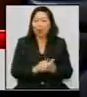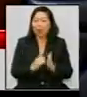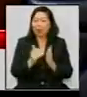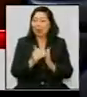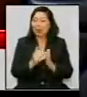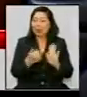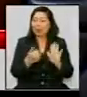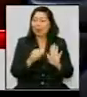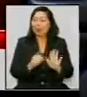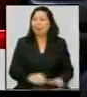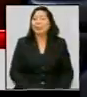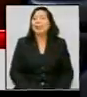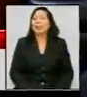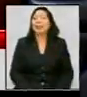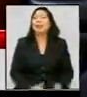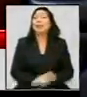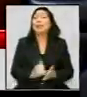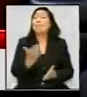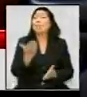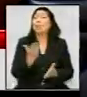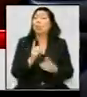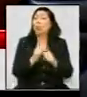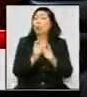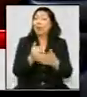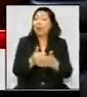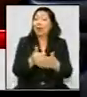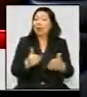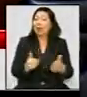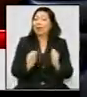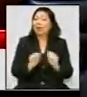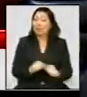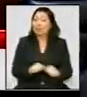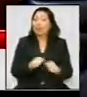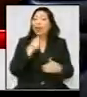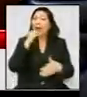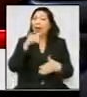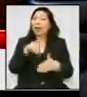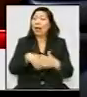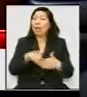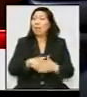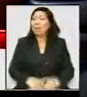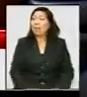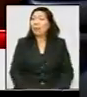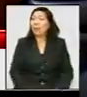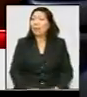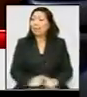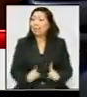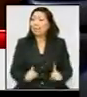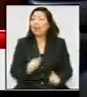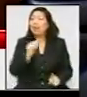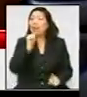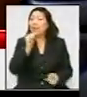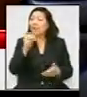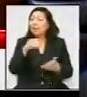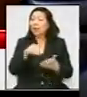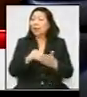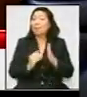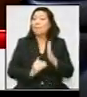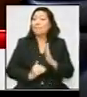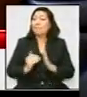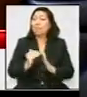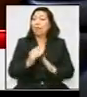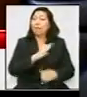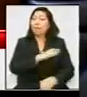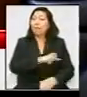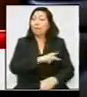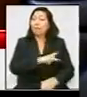artículo 60, que pide que una cuestión previa sea llevada al voto. Esa es la ausencia de la mayoría de